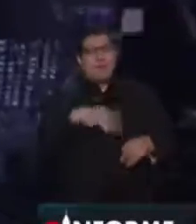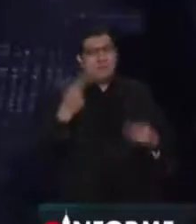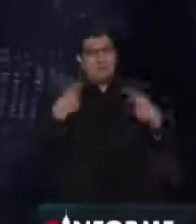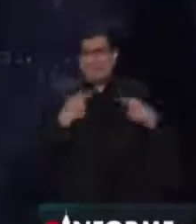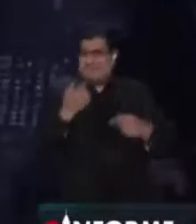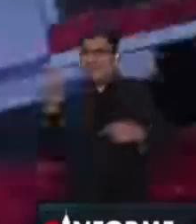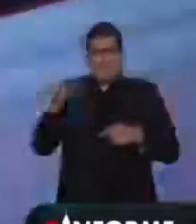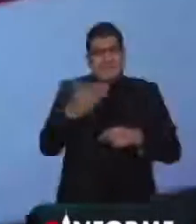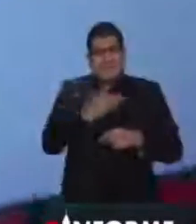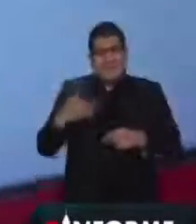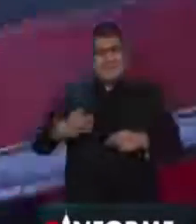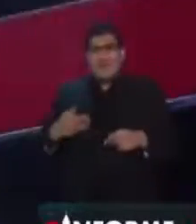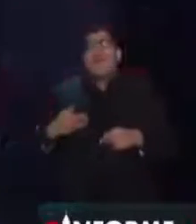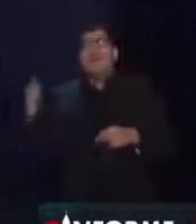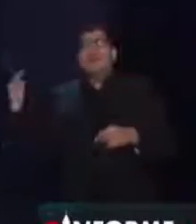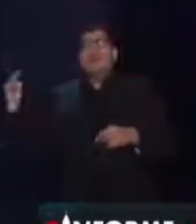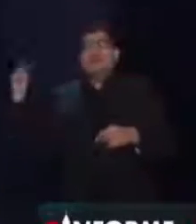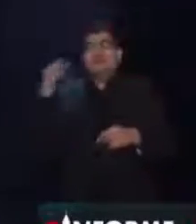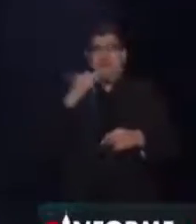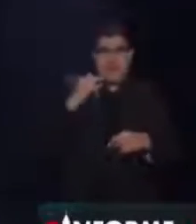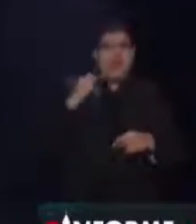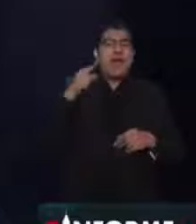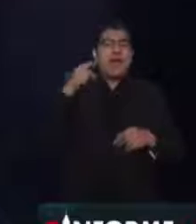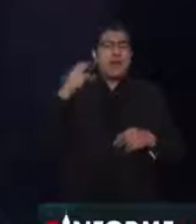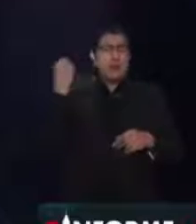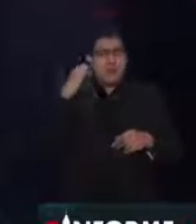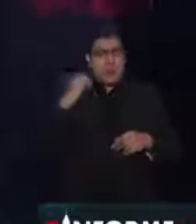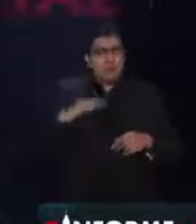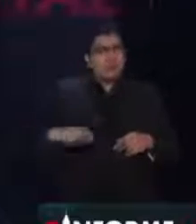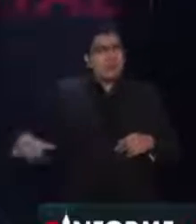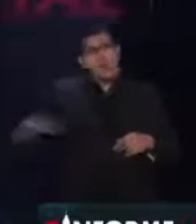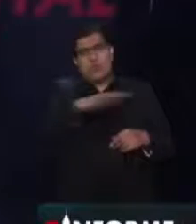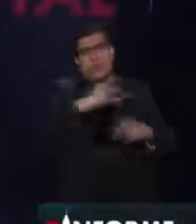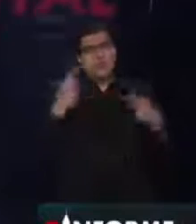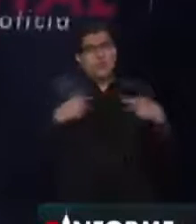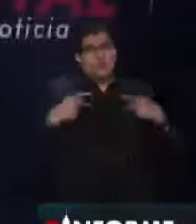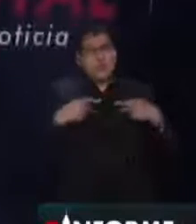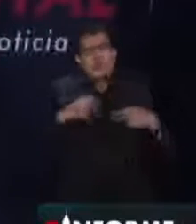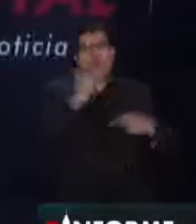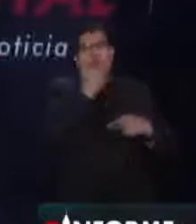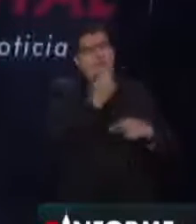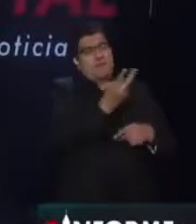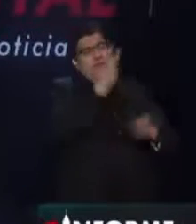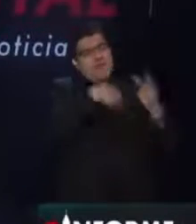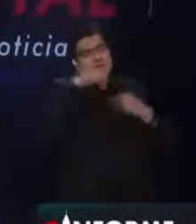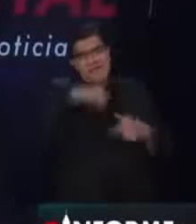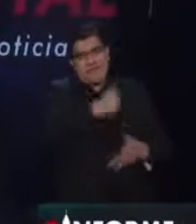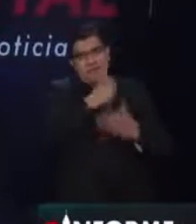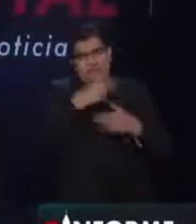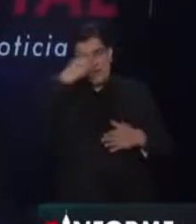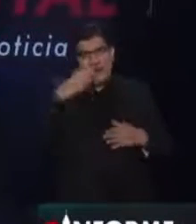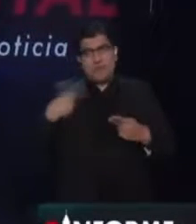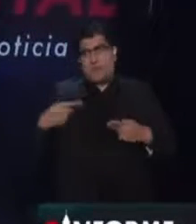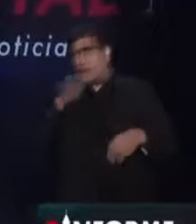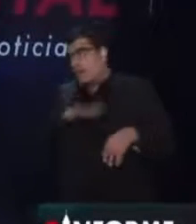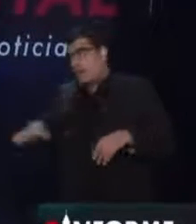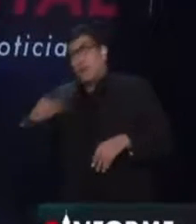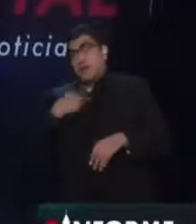volando, llega a Oaxaca y entonces todos los periodistas, ya venía de regreso a Ciudad de México, todos los periodistas le